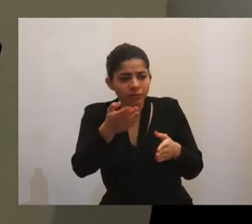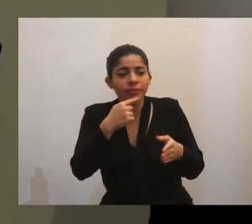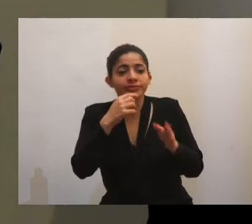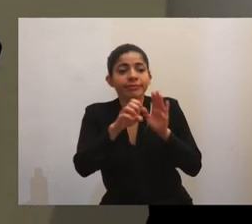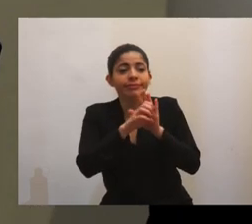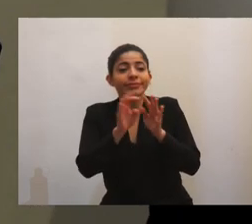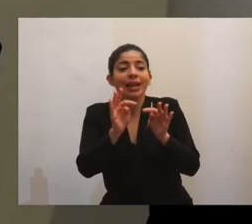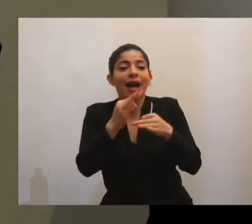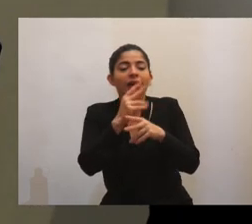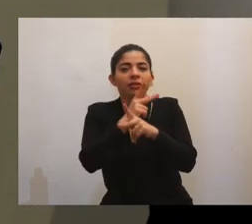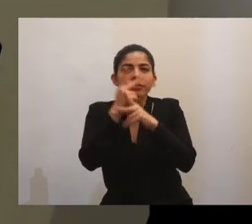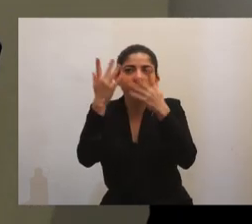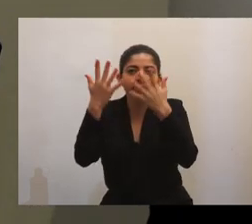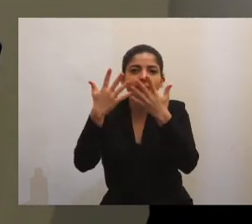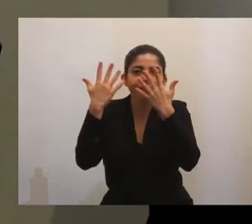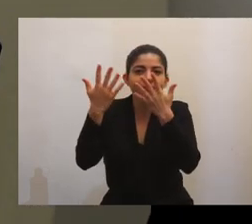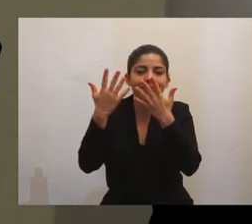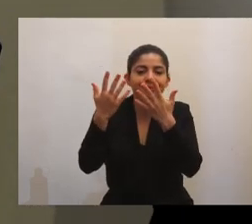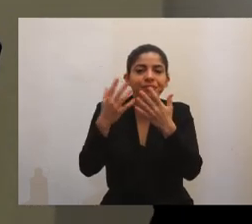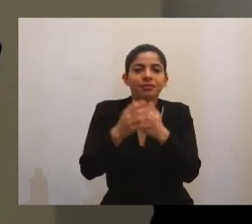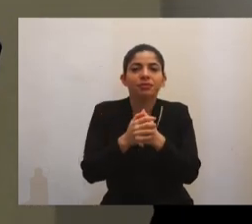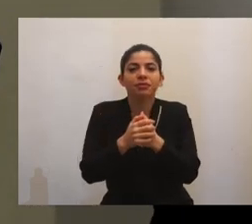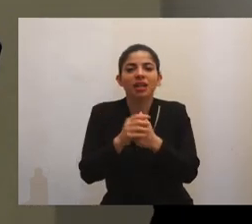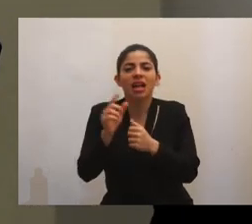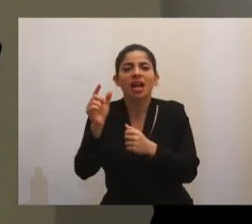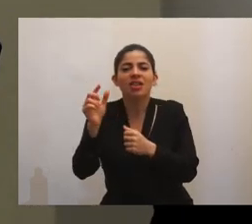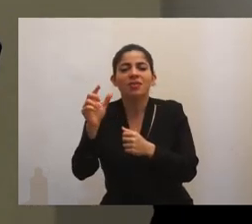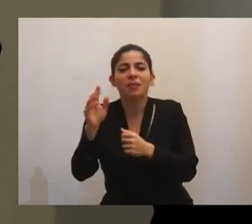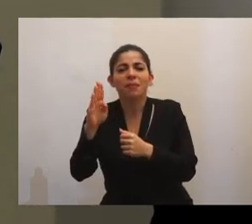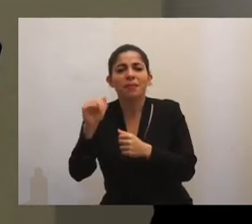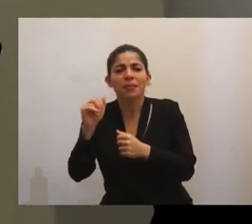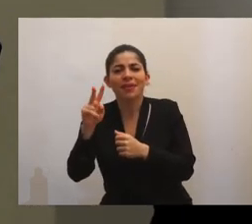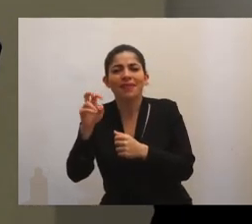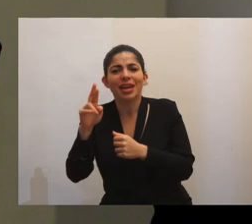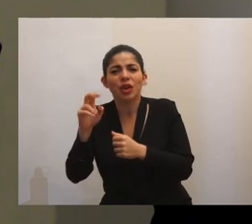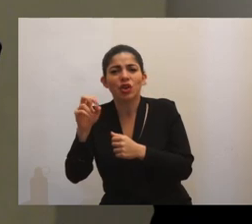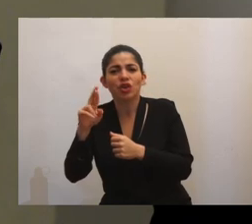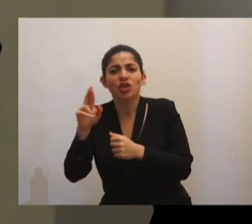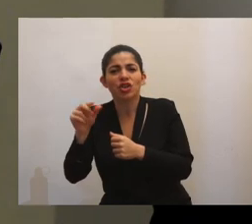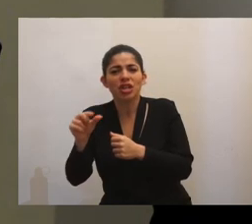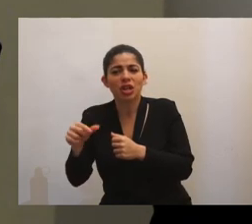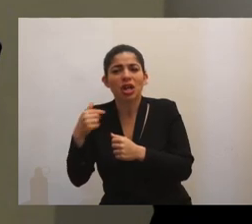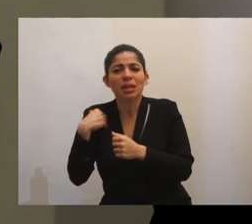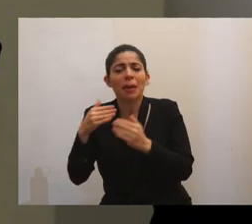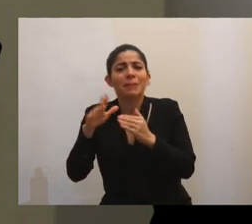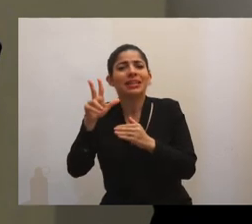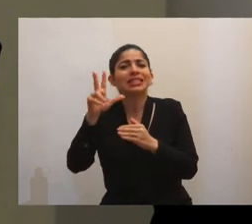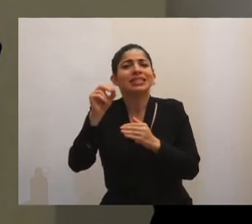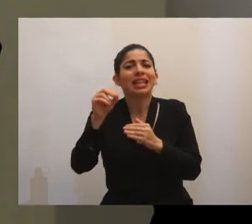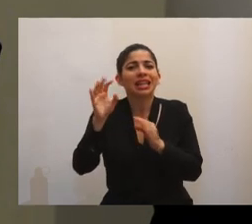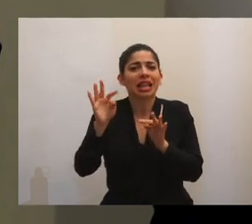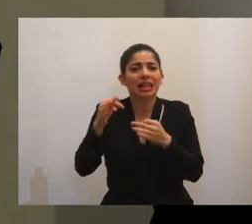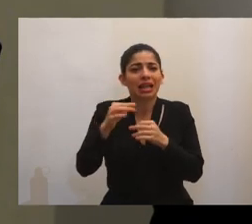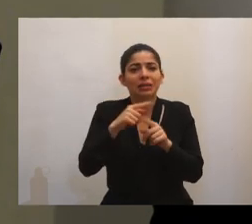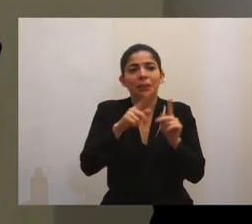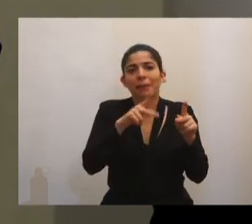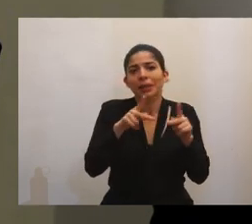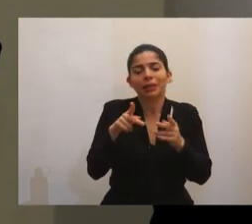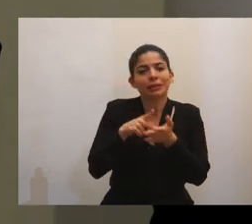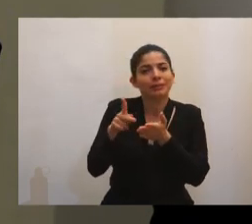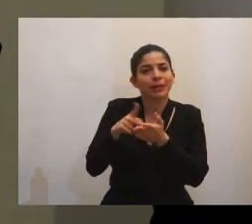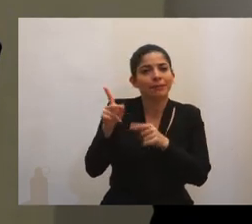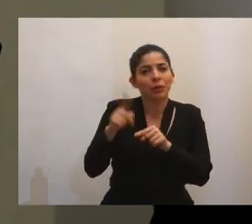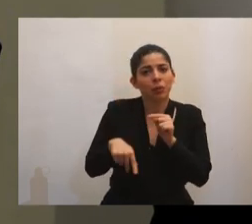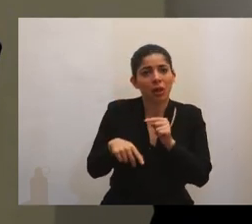talleres ecológicos en Vivero El Río, tiene más de 30 talleres diferentes, pero las comunidades no pueden costearlos.